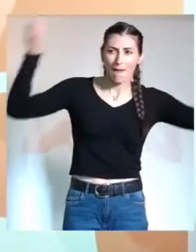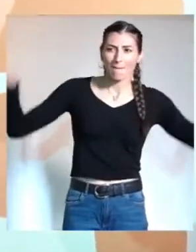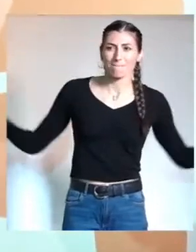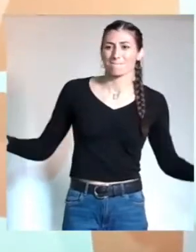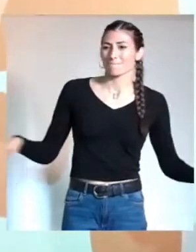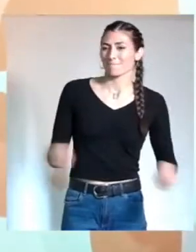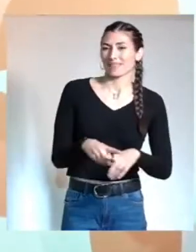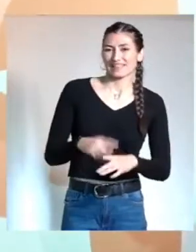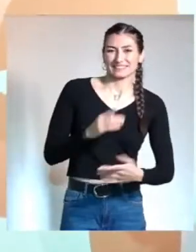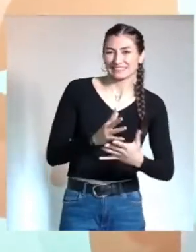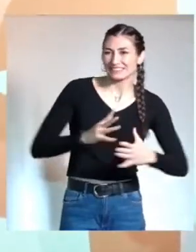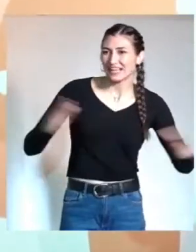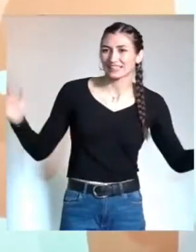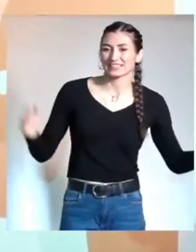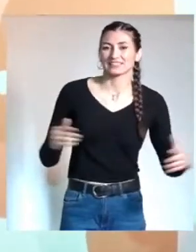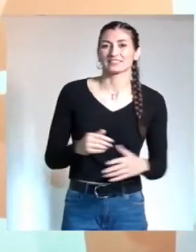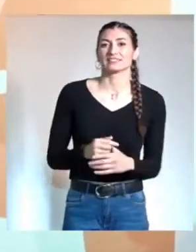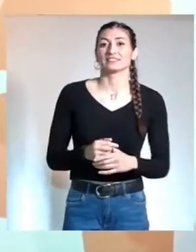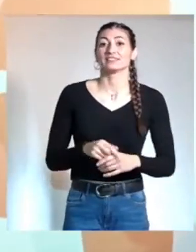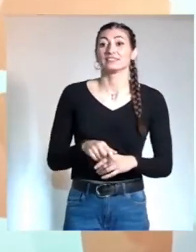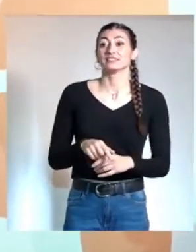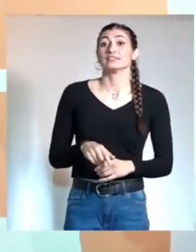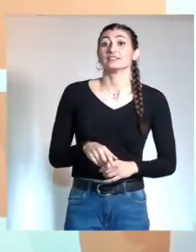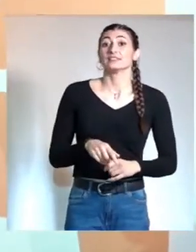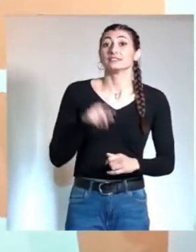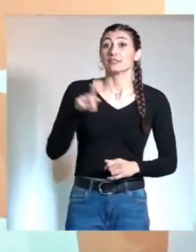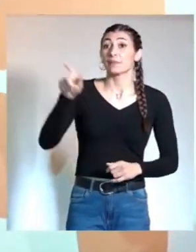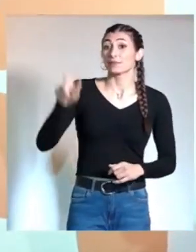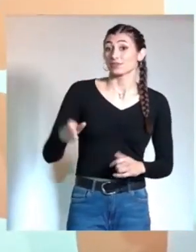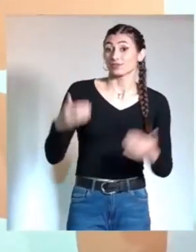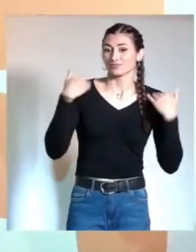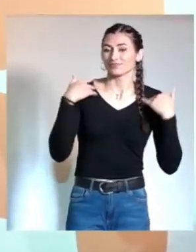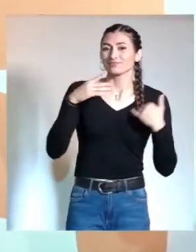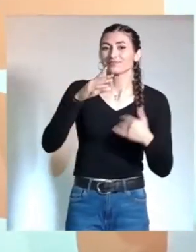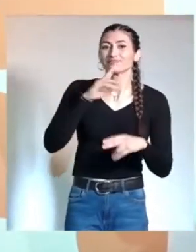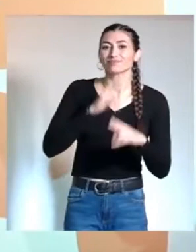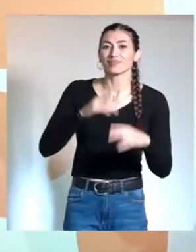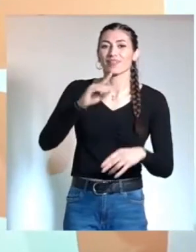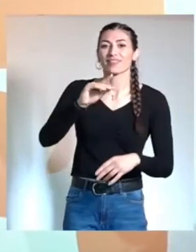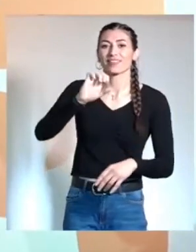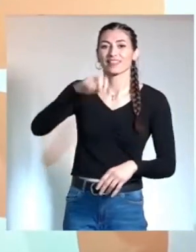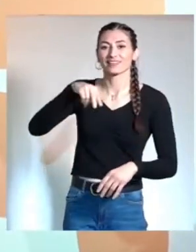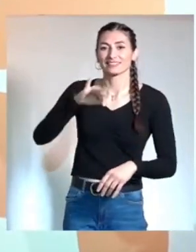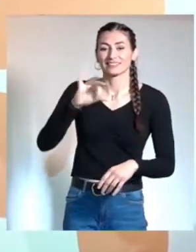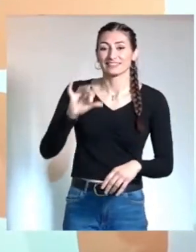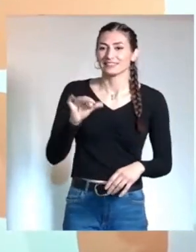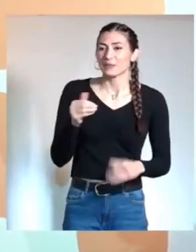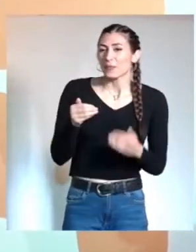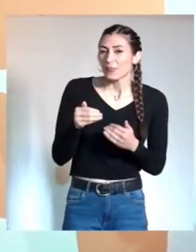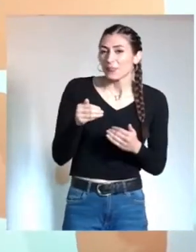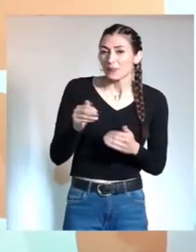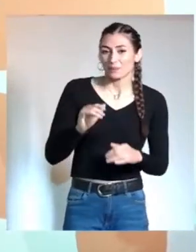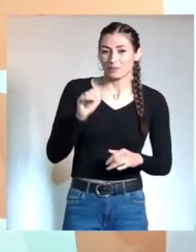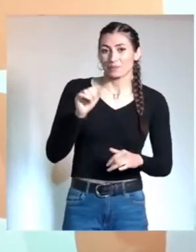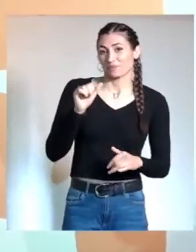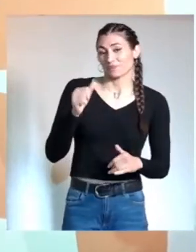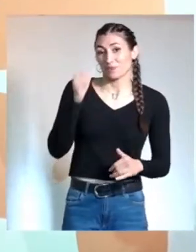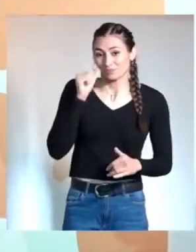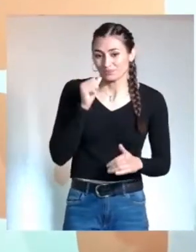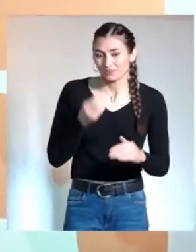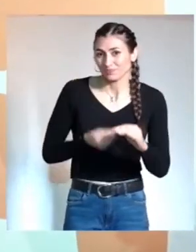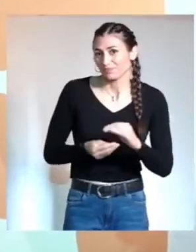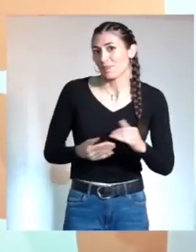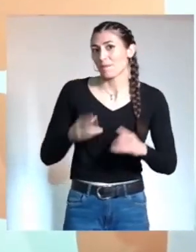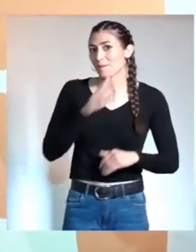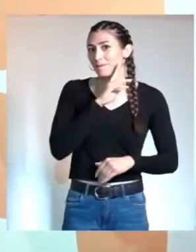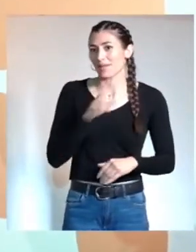María de Pollos. Bueno, pues esa persona se llama Denise, está a punto de ser madre en enero o